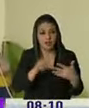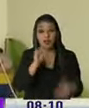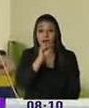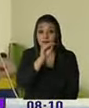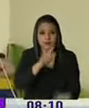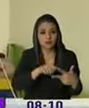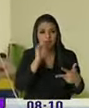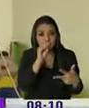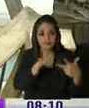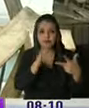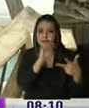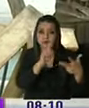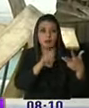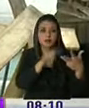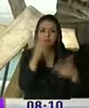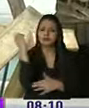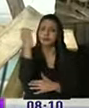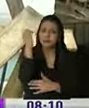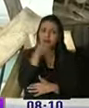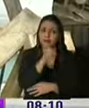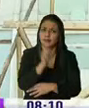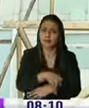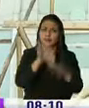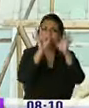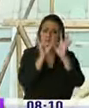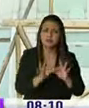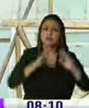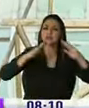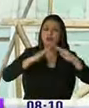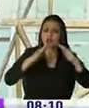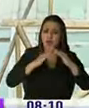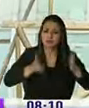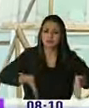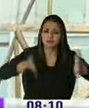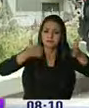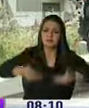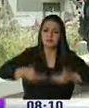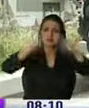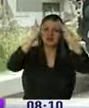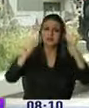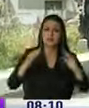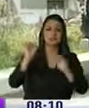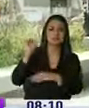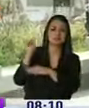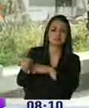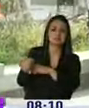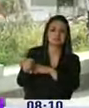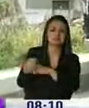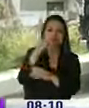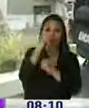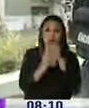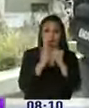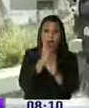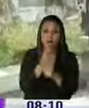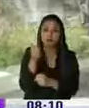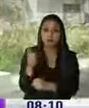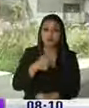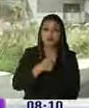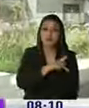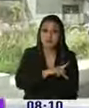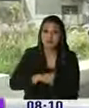al propietario de la casa de la necesidad de realizar el mantenimiento a paredes y techos. Aquí hace un año personalmente